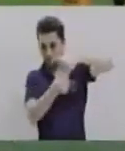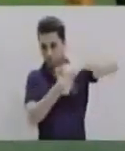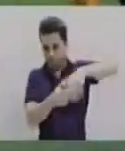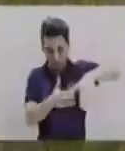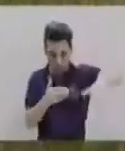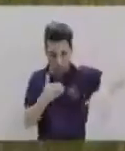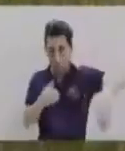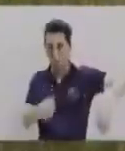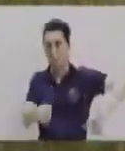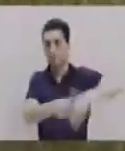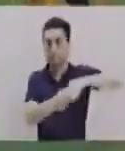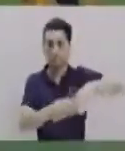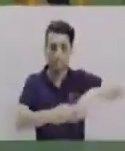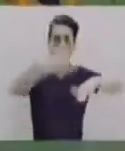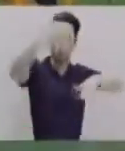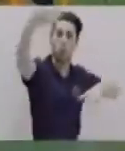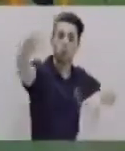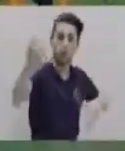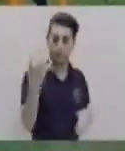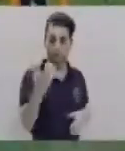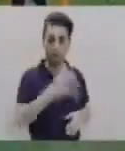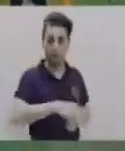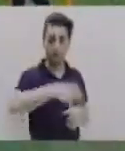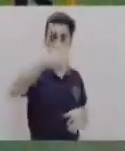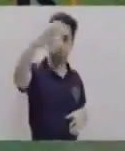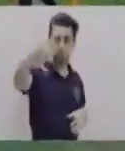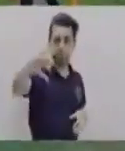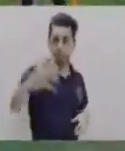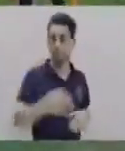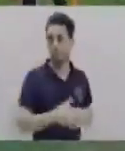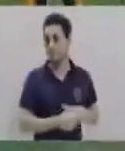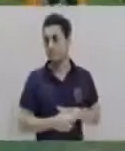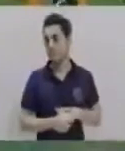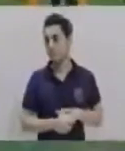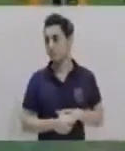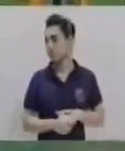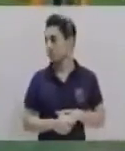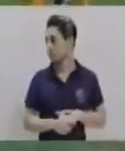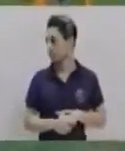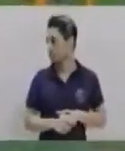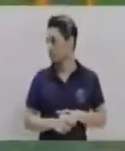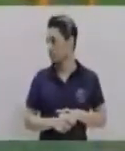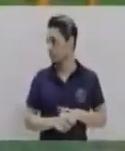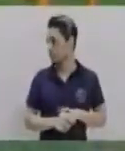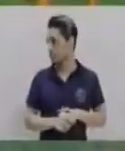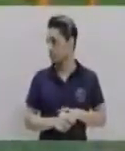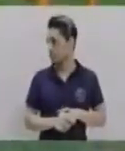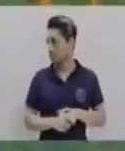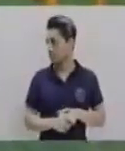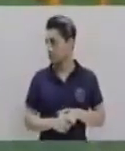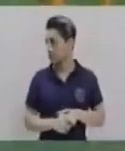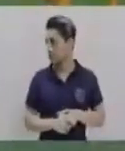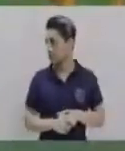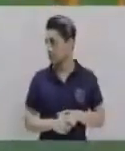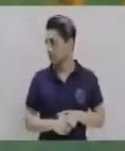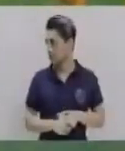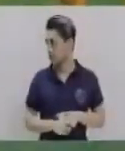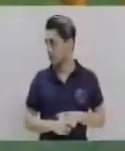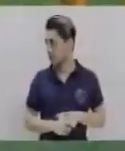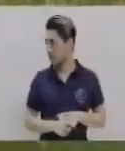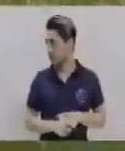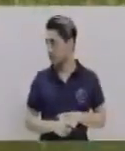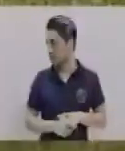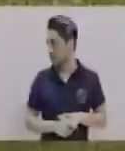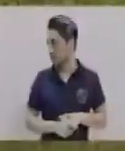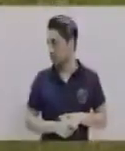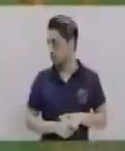perfilo, golpeo, borde interno, parte de afuera, o de adentro, perdón, parte de adentro o